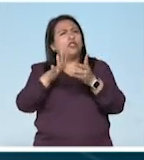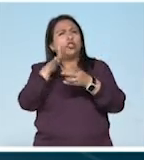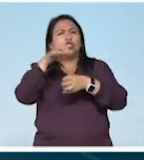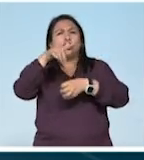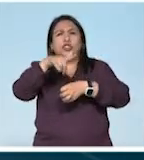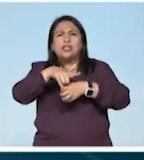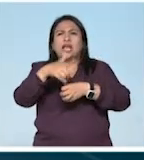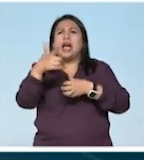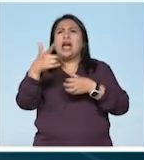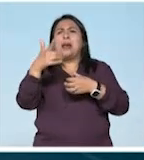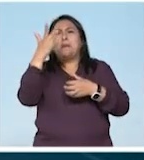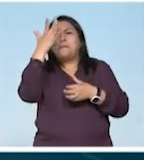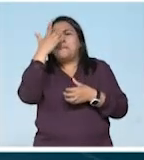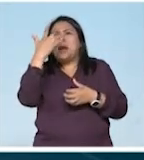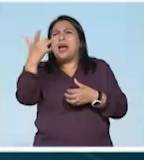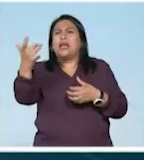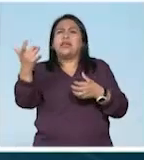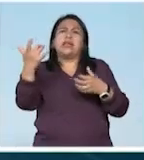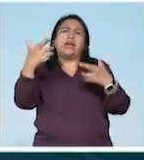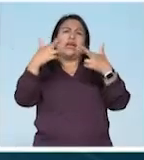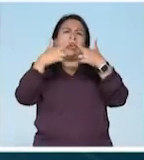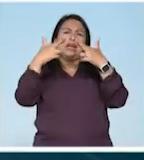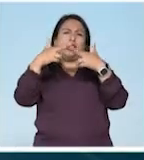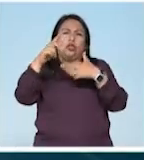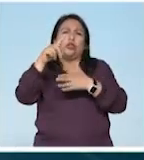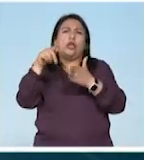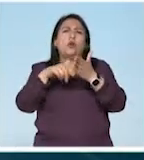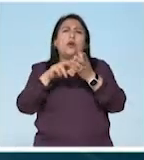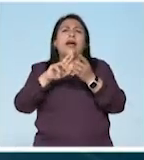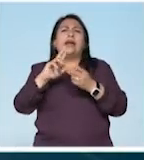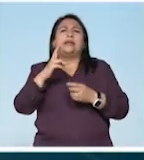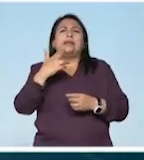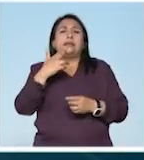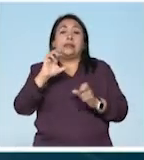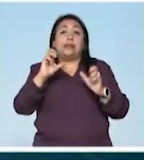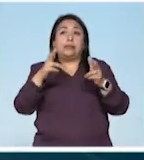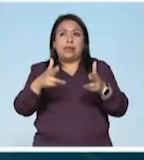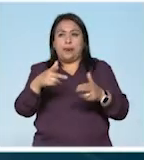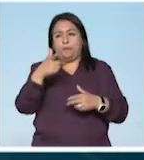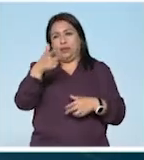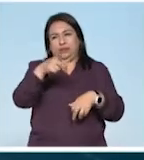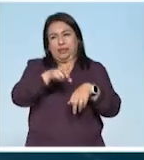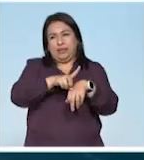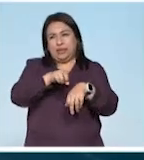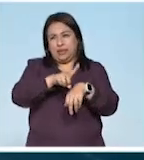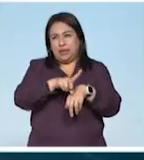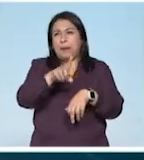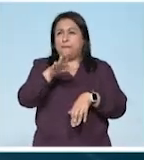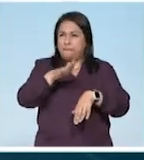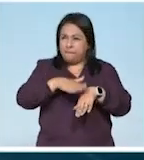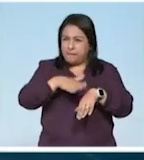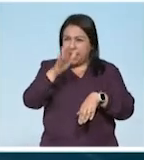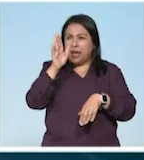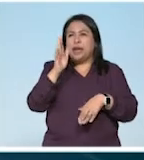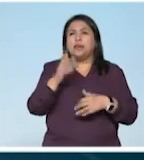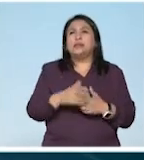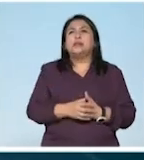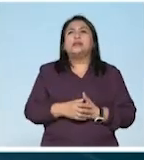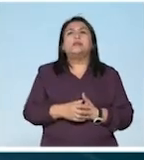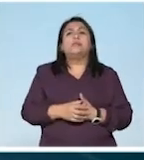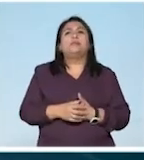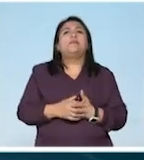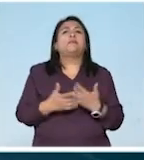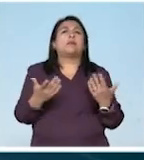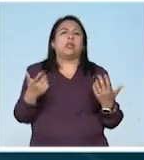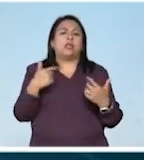social, tan mágica como religiosa de Chiapas. Cada día más, el hecho